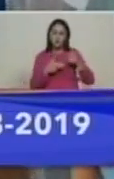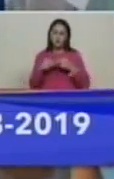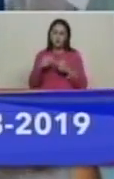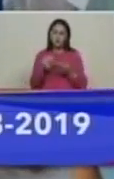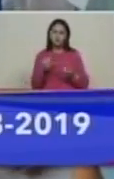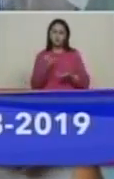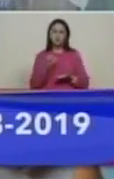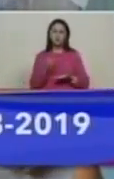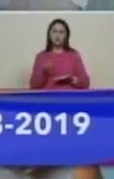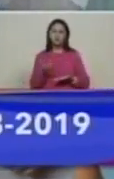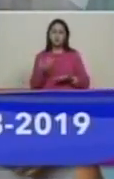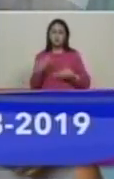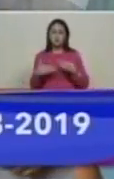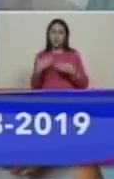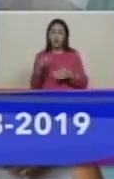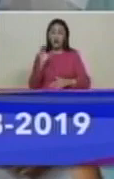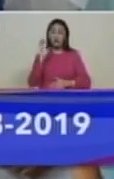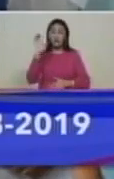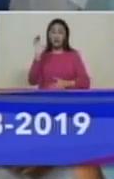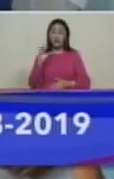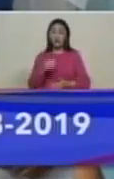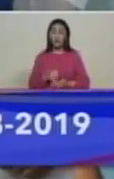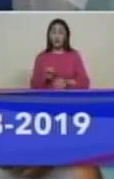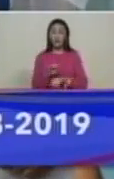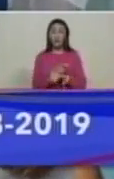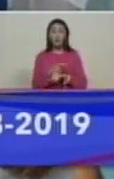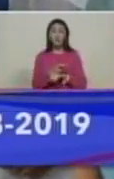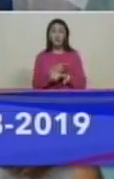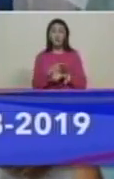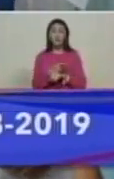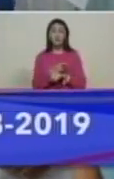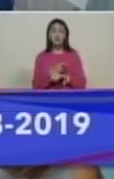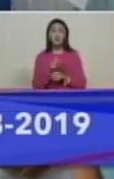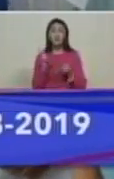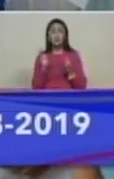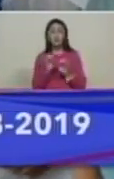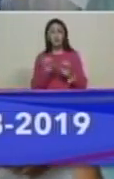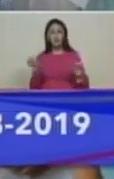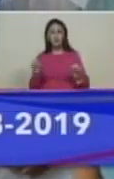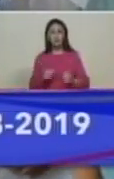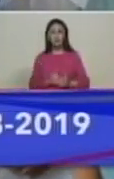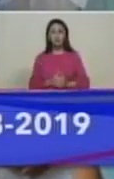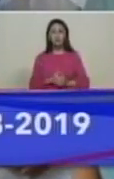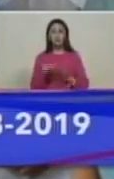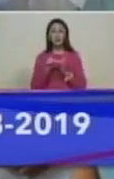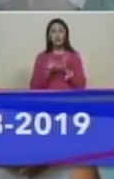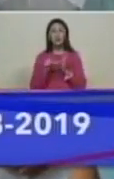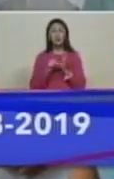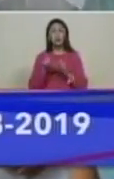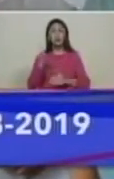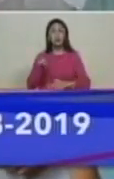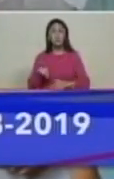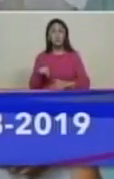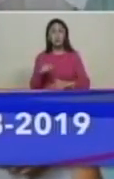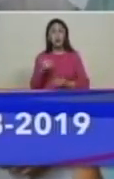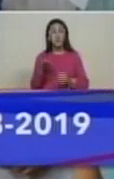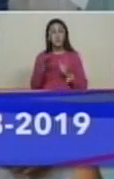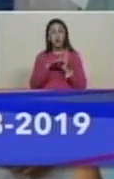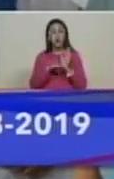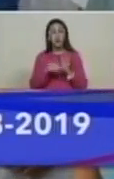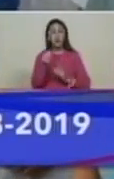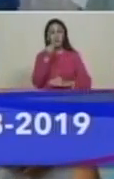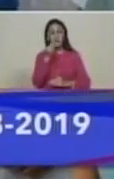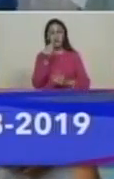recursos, que está desarrollando el Estado bolivariano, el gobierno bolivariano, en materia de educación. Este liceo, además, presidente, tiene el programa de